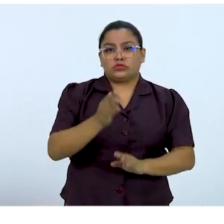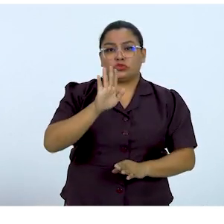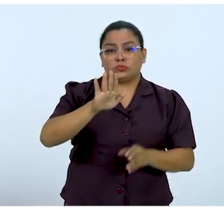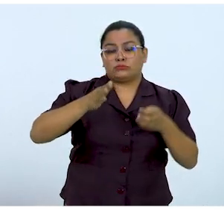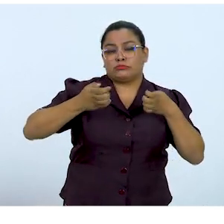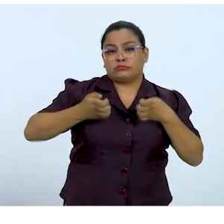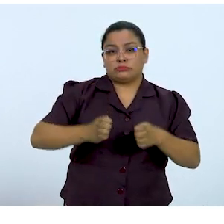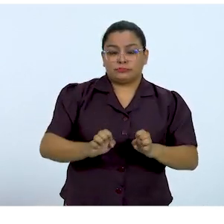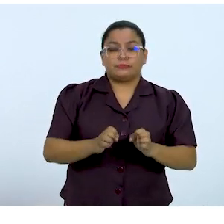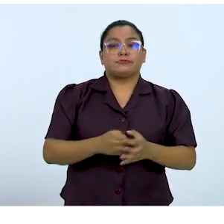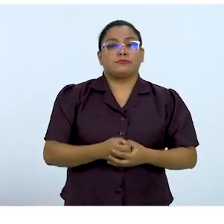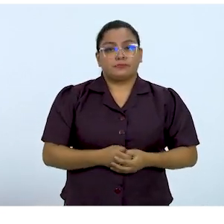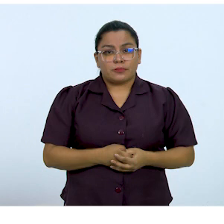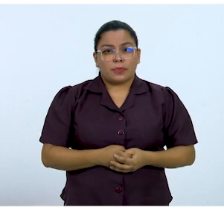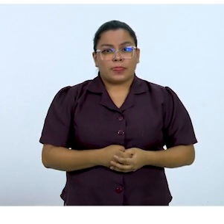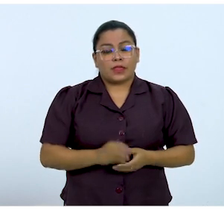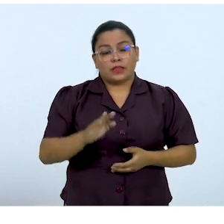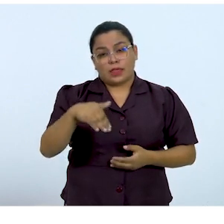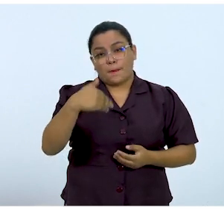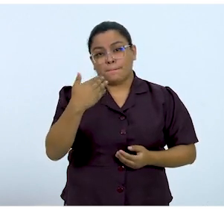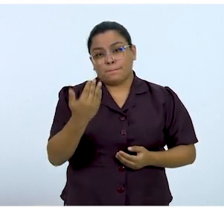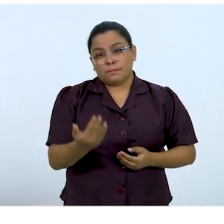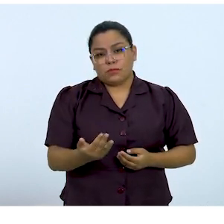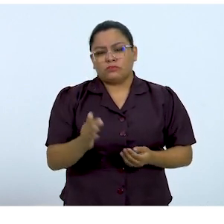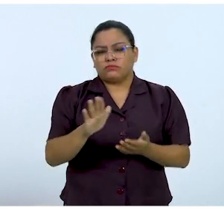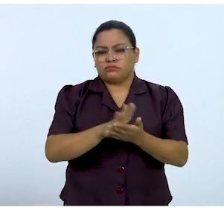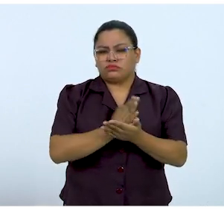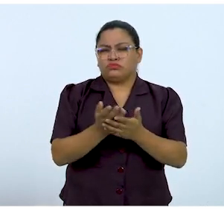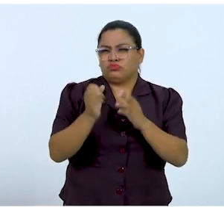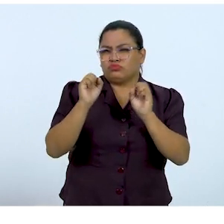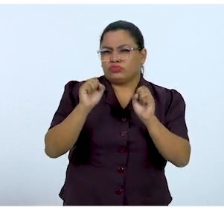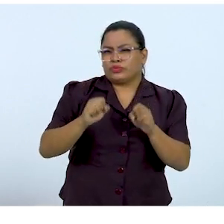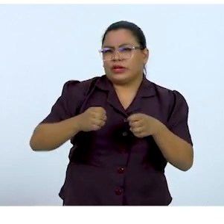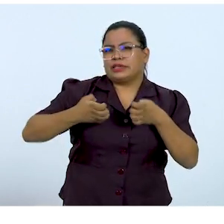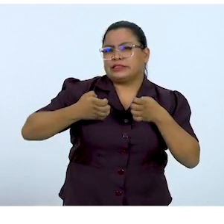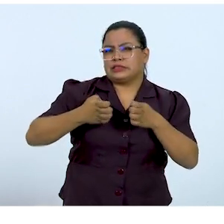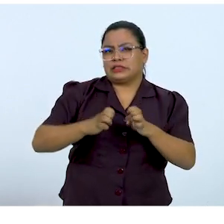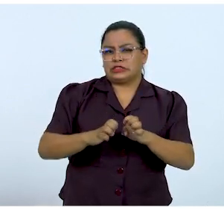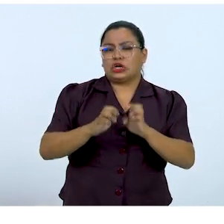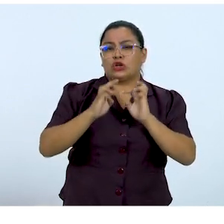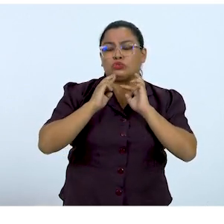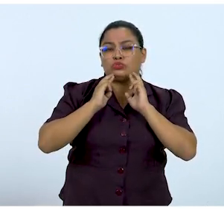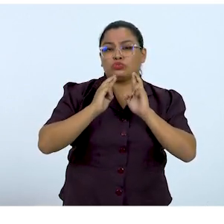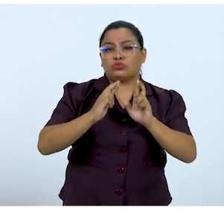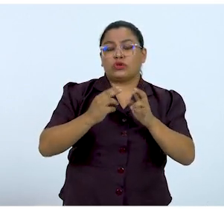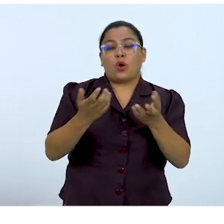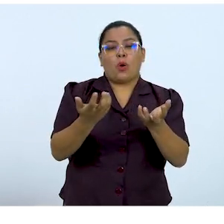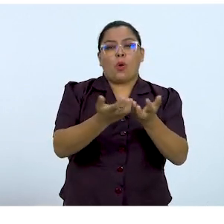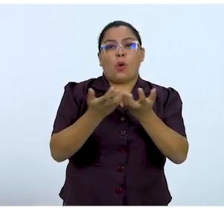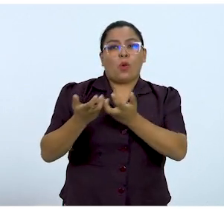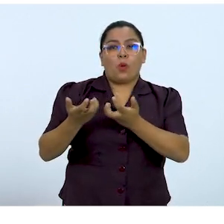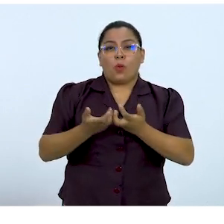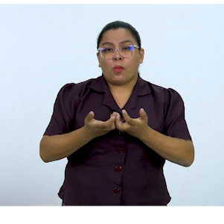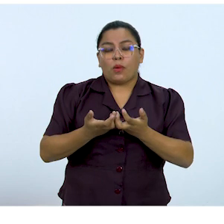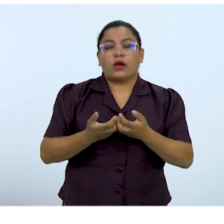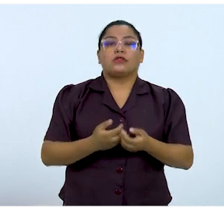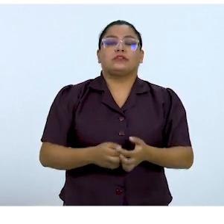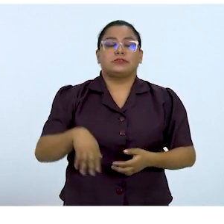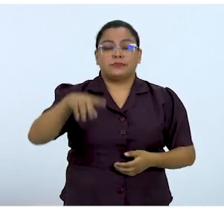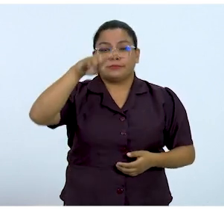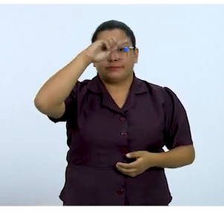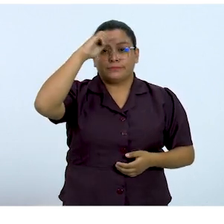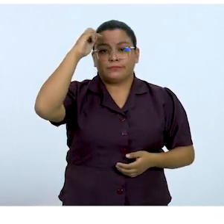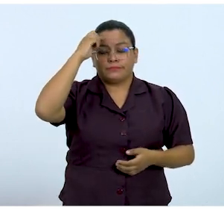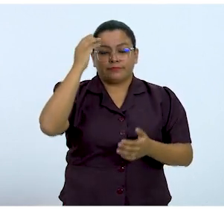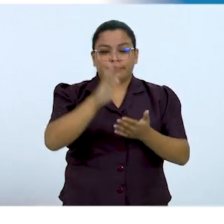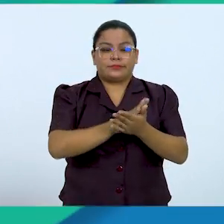sus propias estrategias. Posteriormente puede compartir estas estrategias y soluciones con sus compañeros a través